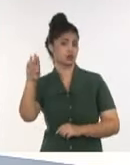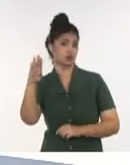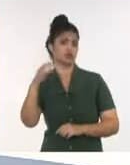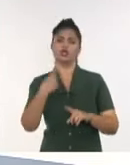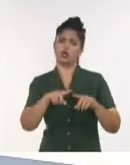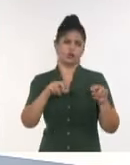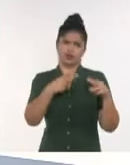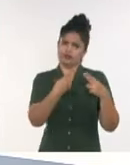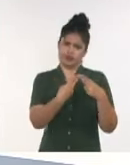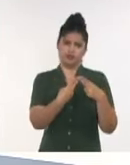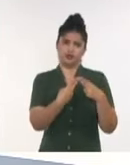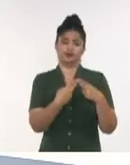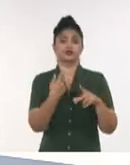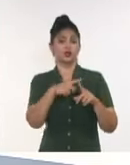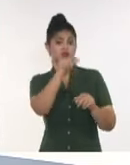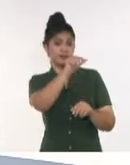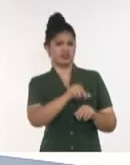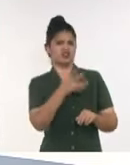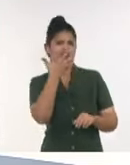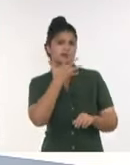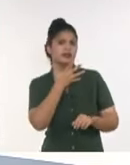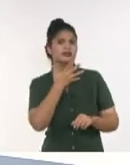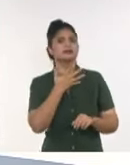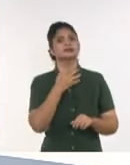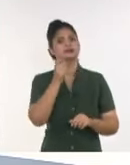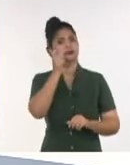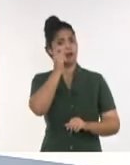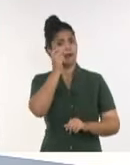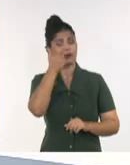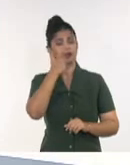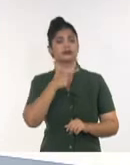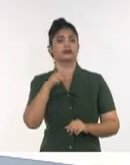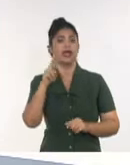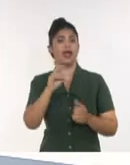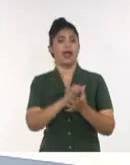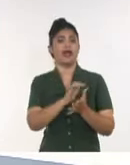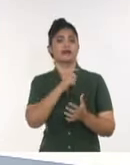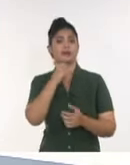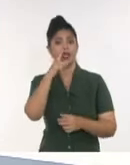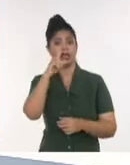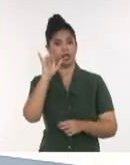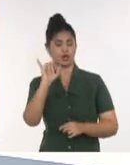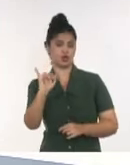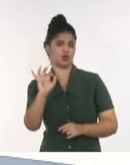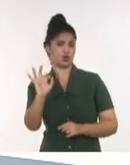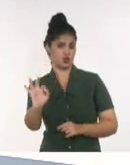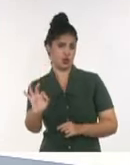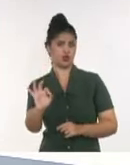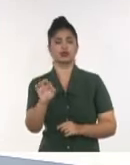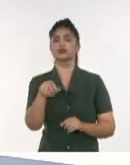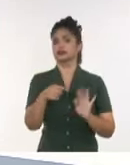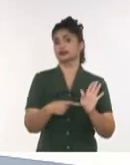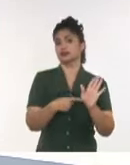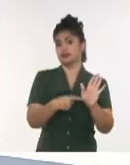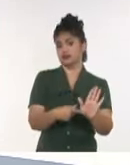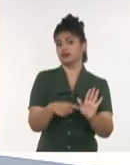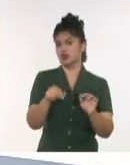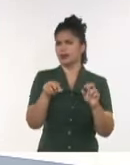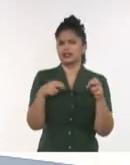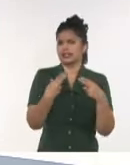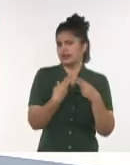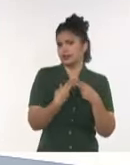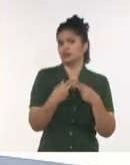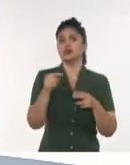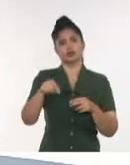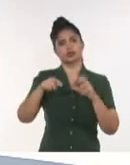2024. Su rival será el armenio Slavit Galetian, número 4 del ranking en la división. Sobre las expectativas para este duelo, verse el